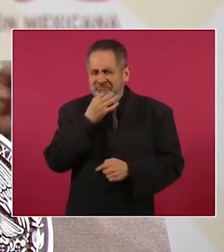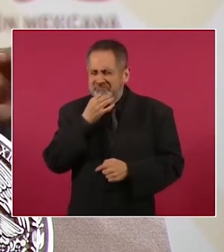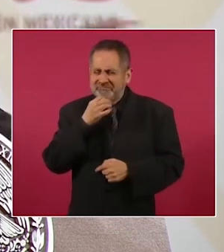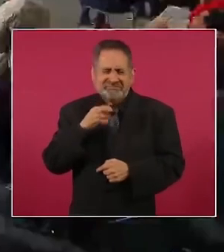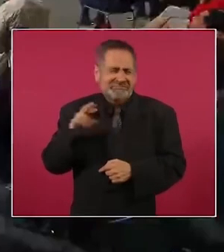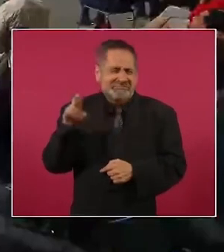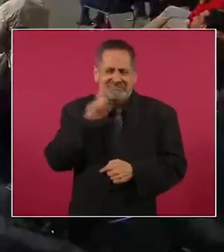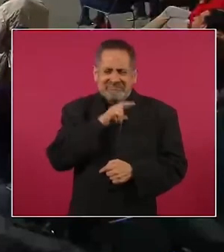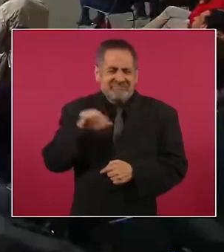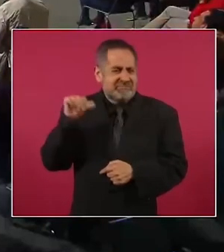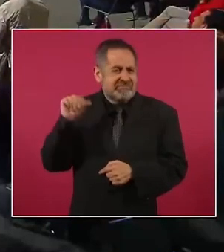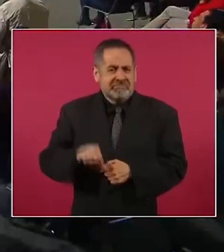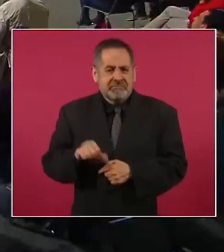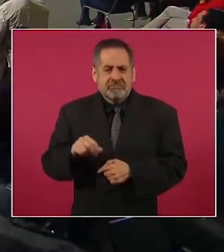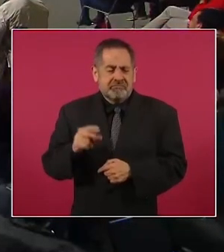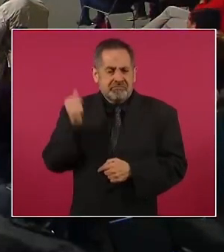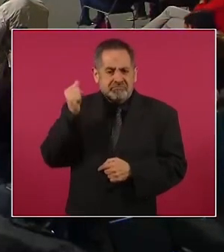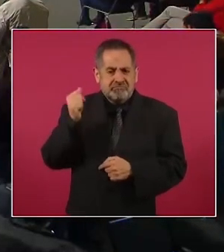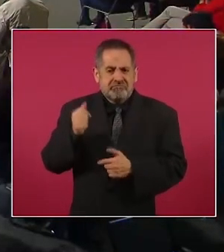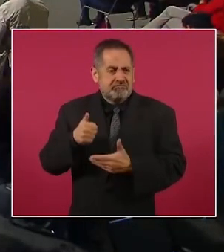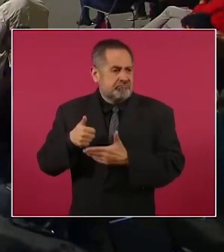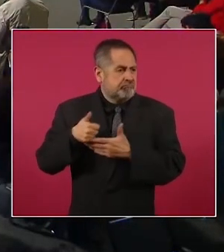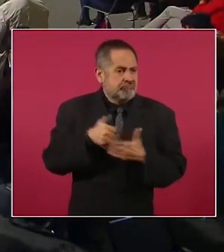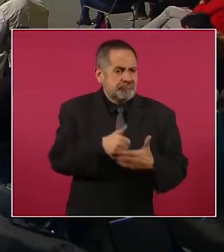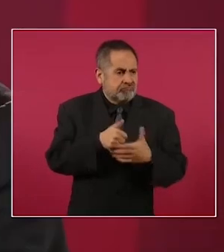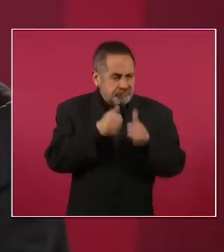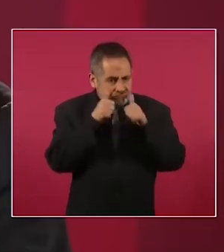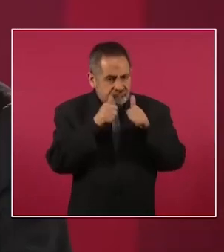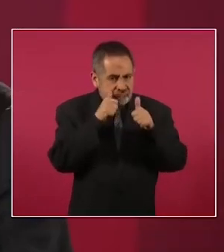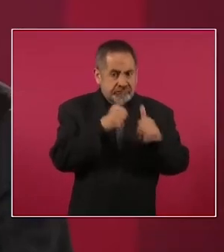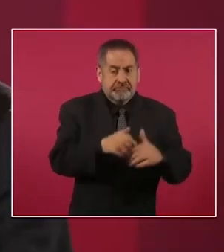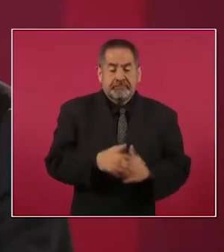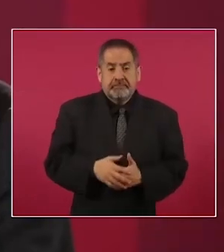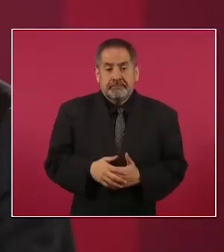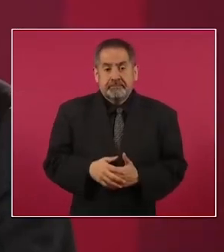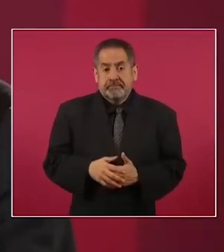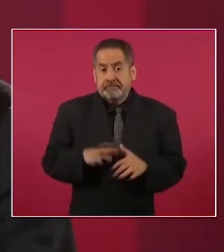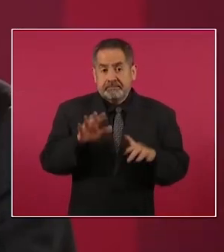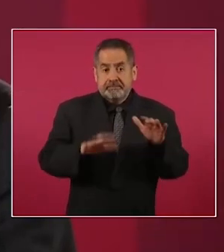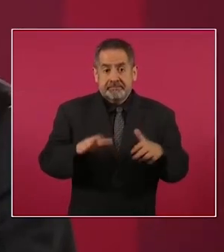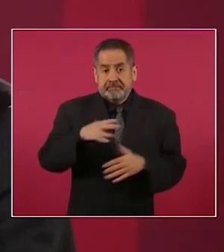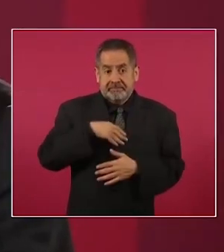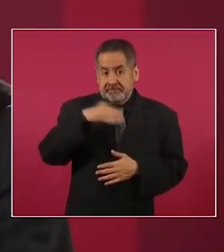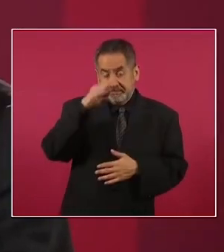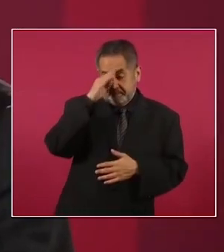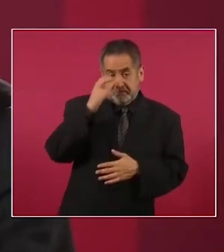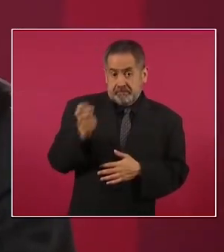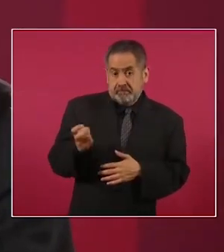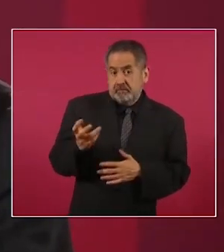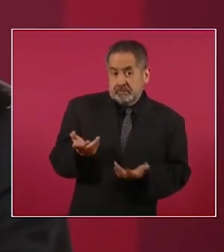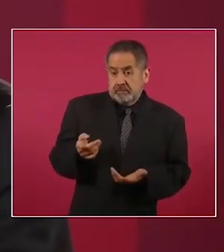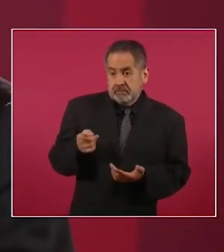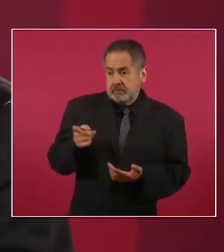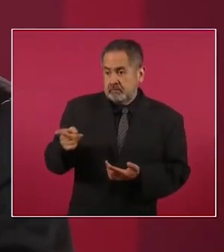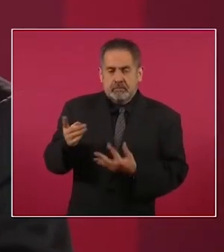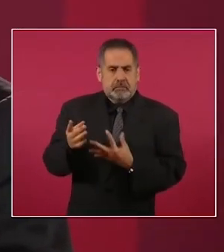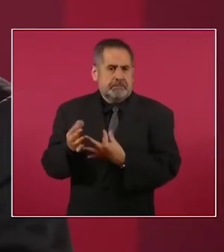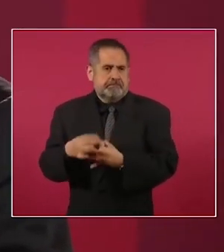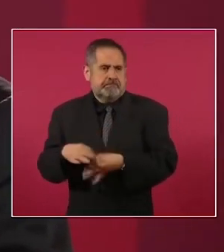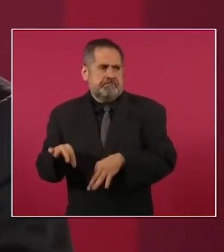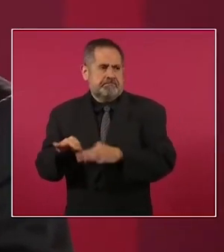Y no se toma en cuenta muchas veces esa importante